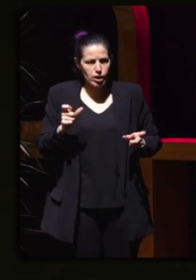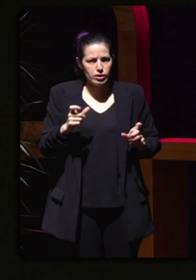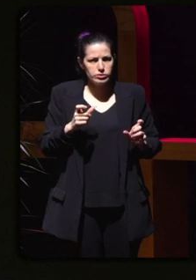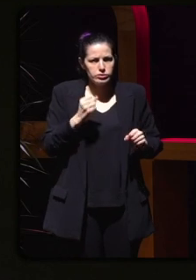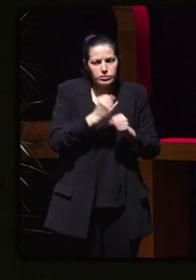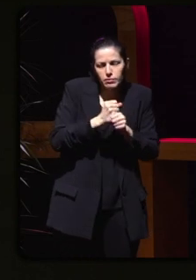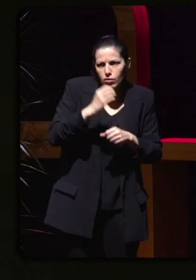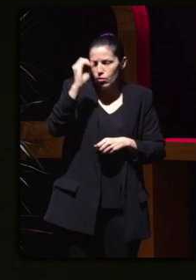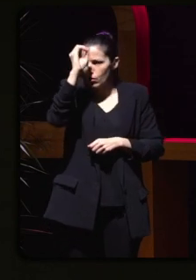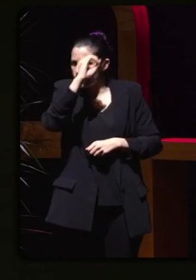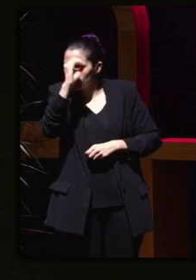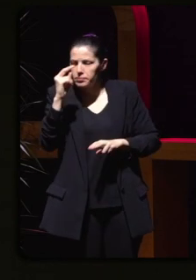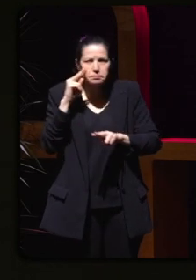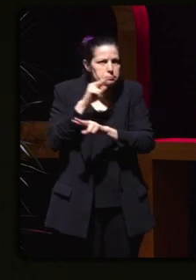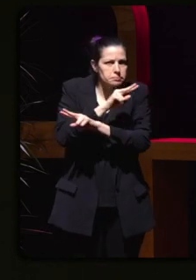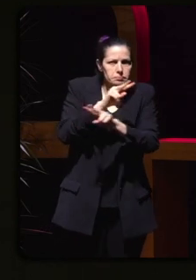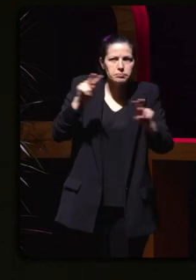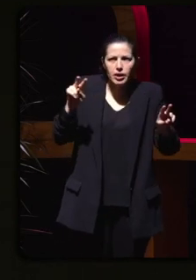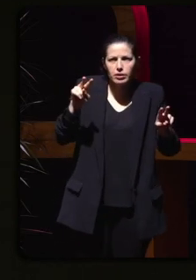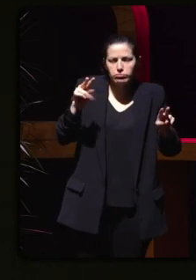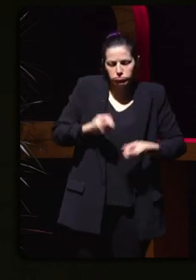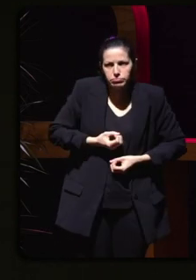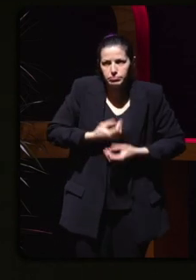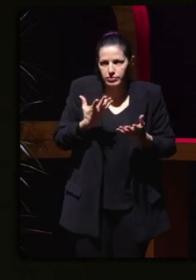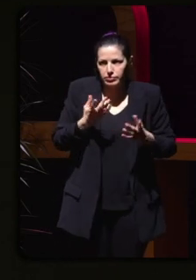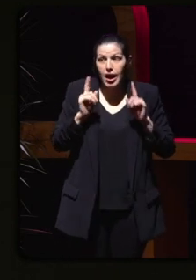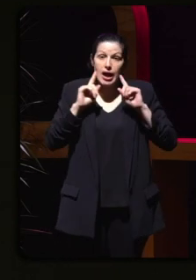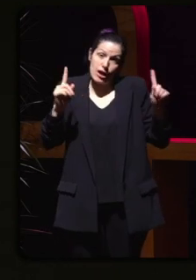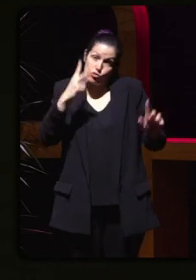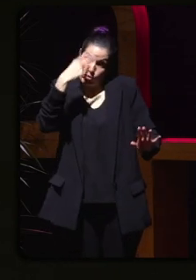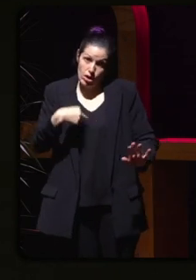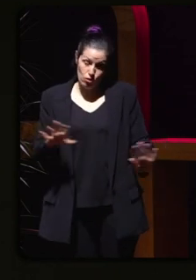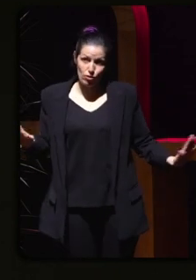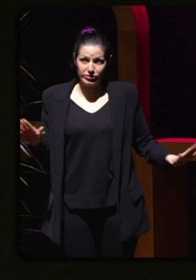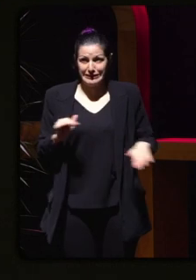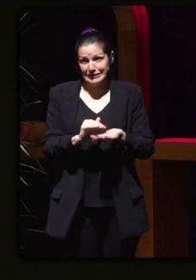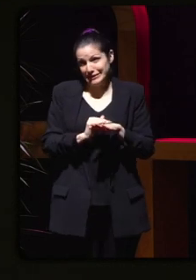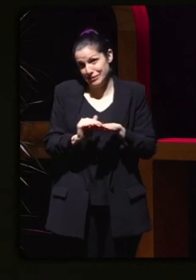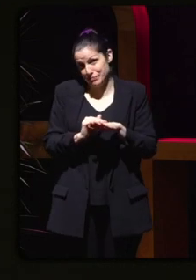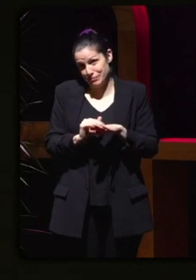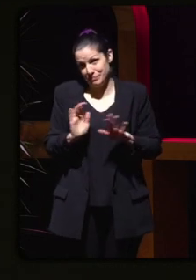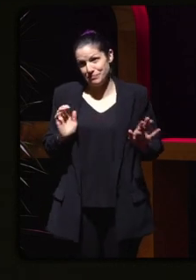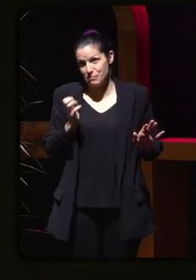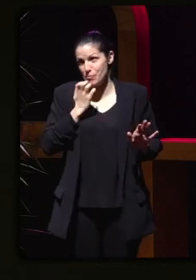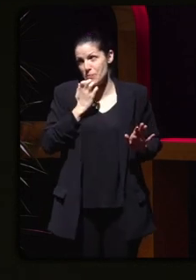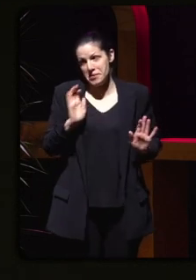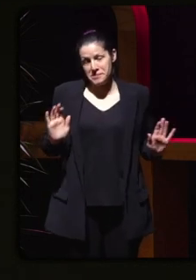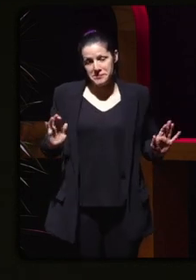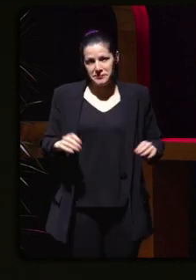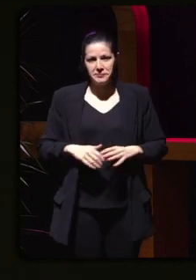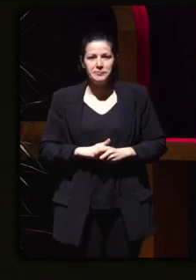salvo probablemente los opinadores que sean invidentes perdonadme la broma pero